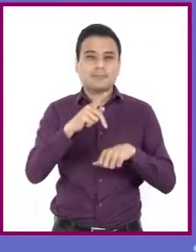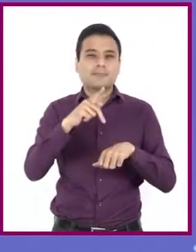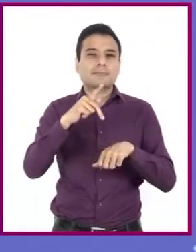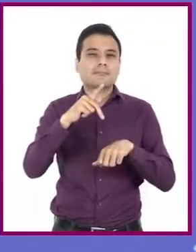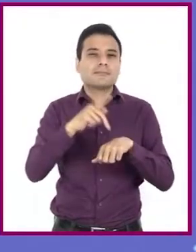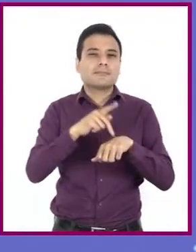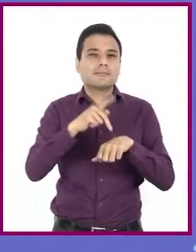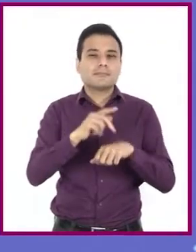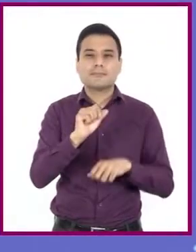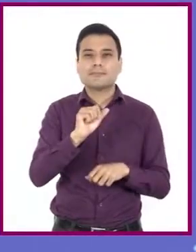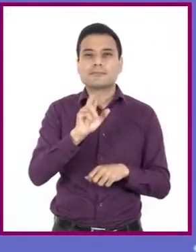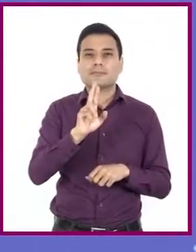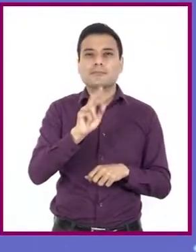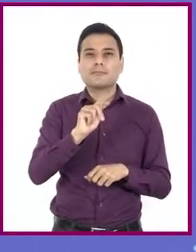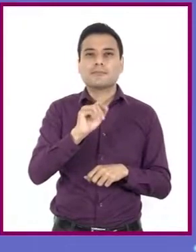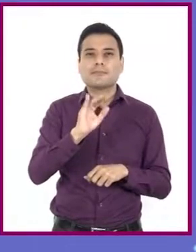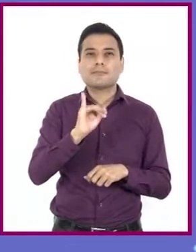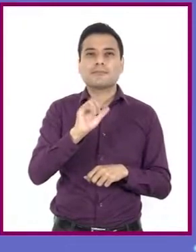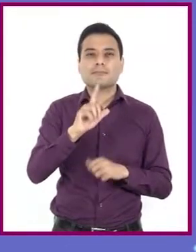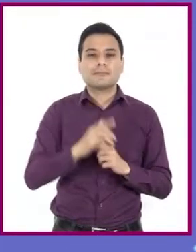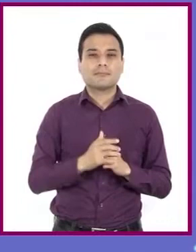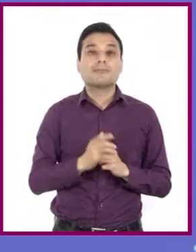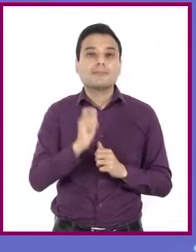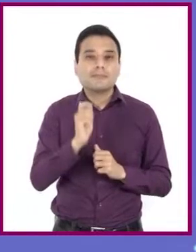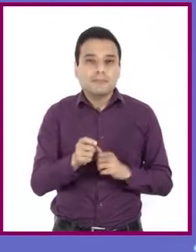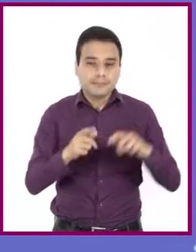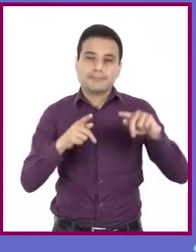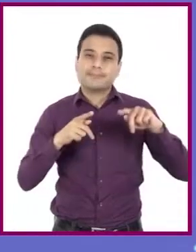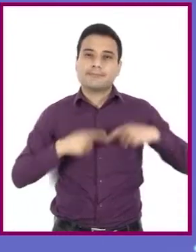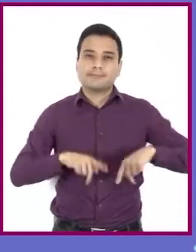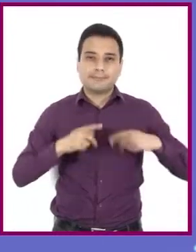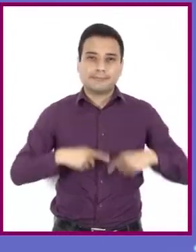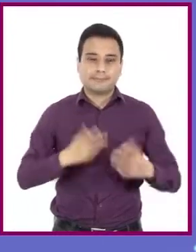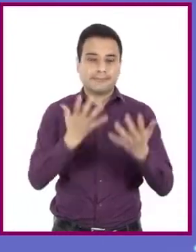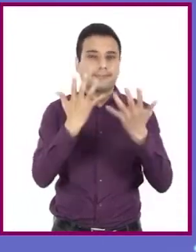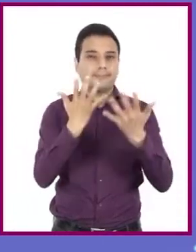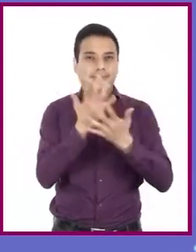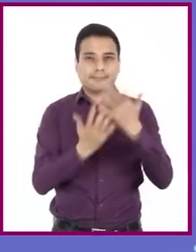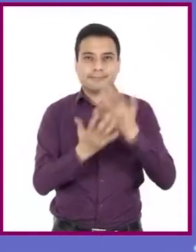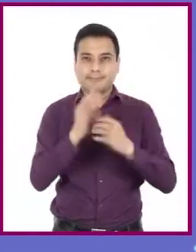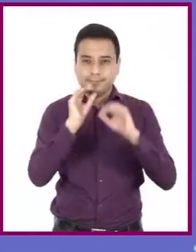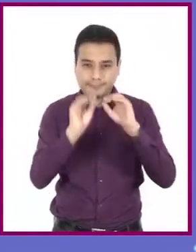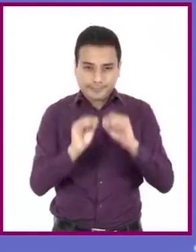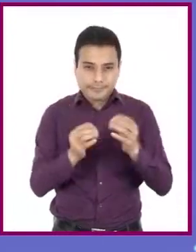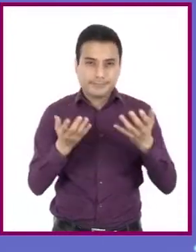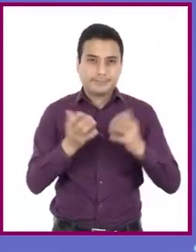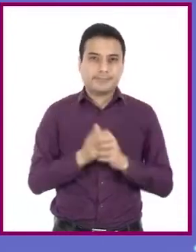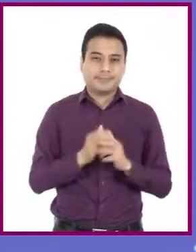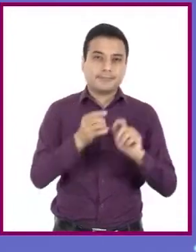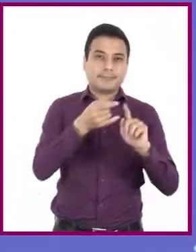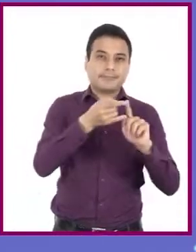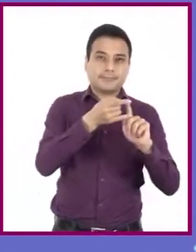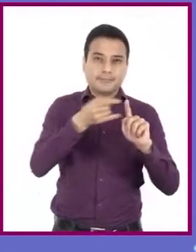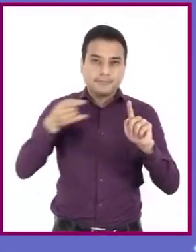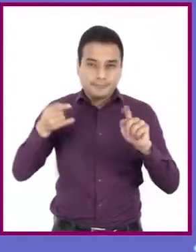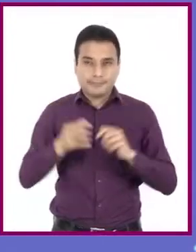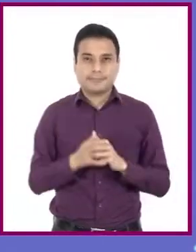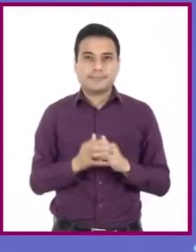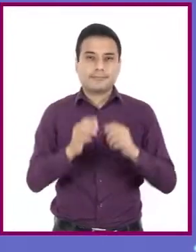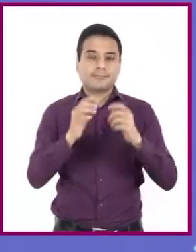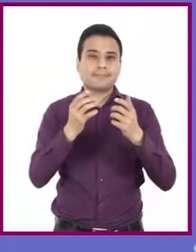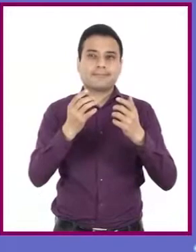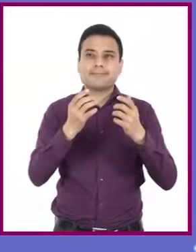artificiales, las cuales son generadas por el hombre y suelen ser rectangulares y rectas, como